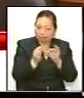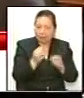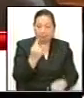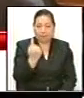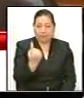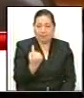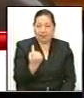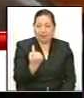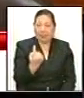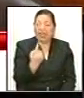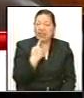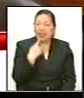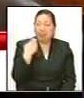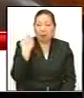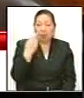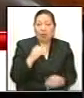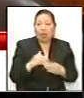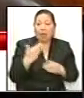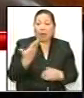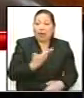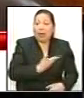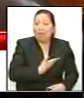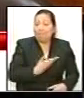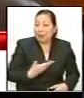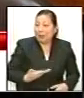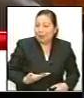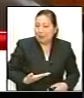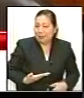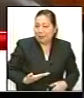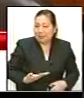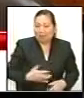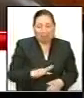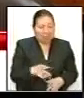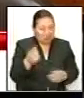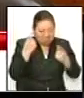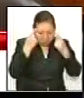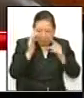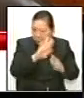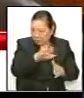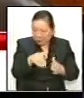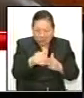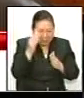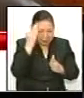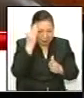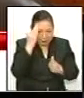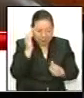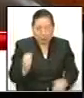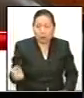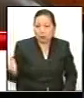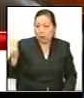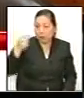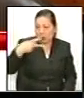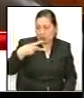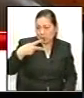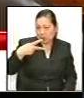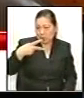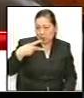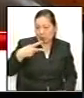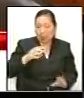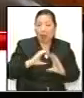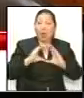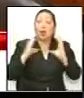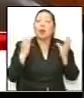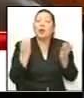lugar, quien dirige la política exterior es el presidente de la República y creo que eso nadie lo cuestiona. En segundo lugar, es efectivamente el Parlamento